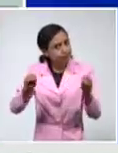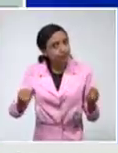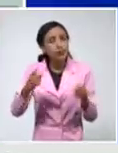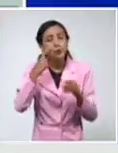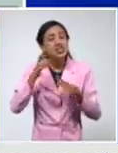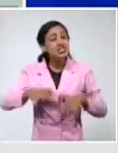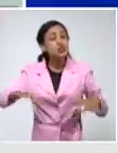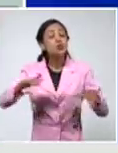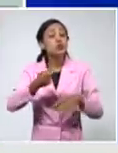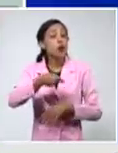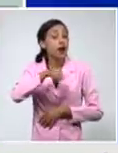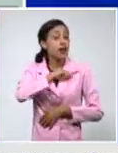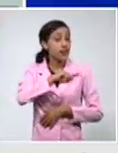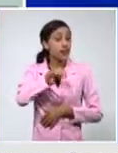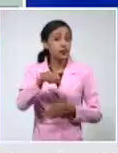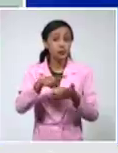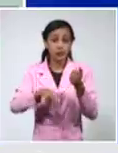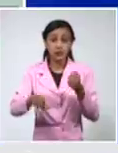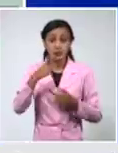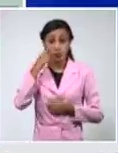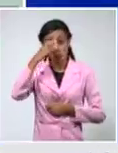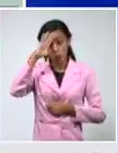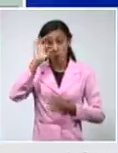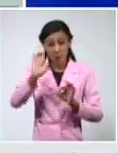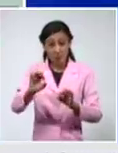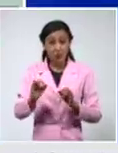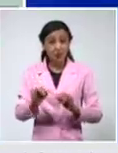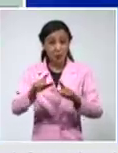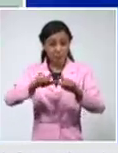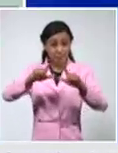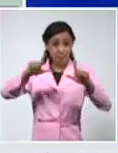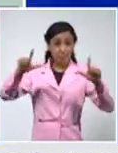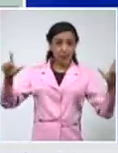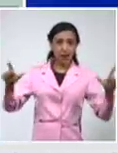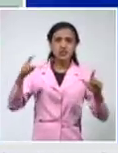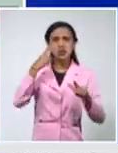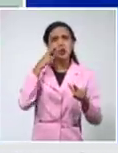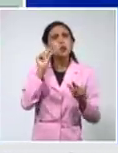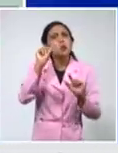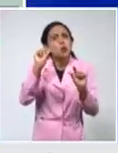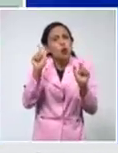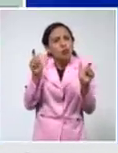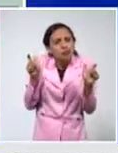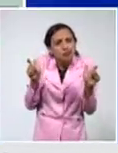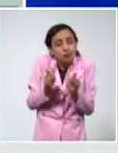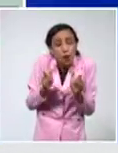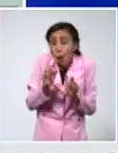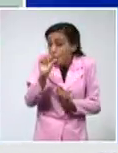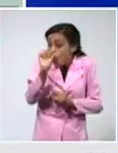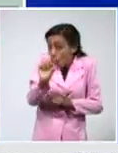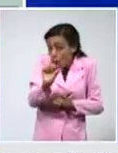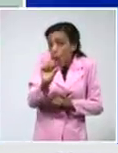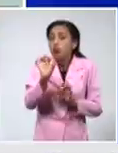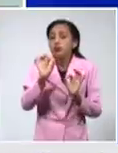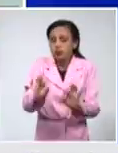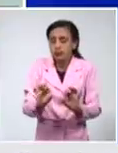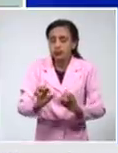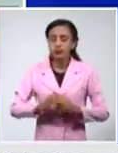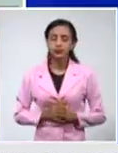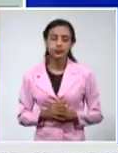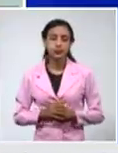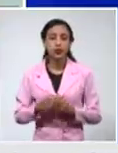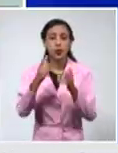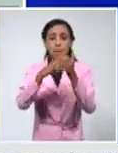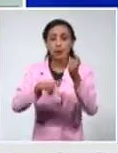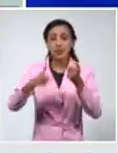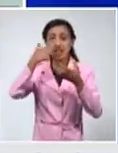provincias, Cuba, como se ve en el gráfico, una discreta disminución de la tasa de incidencia. La provincia